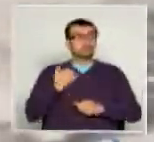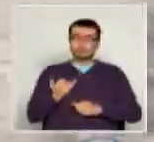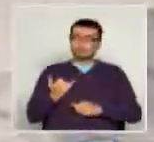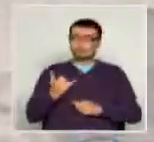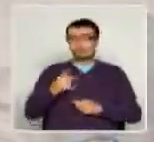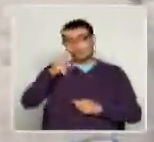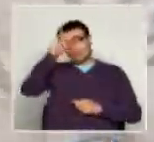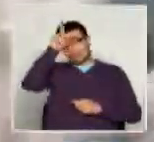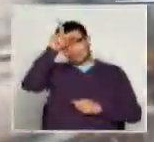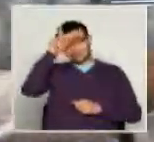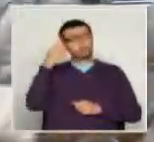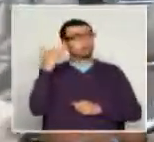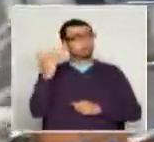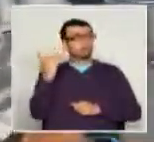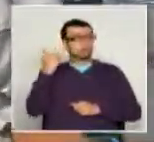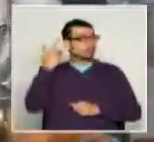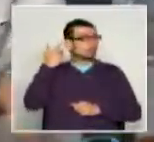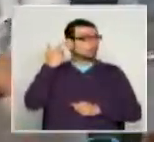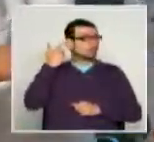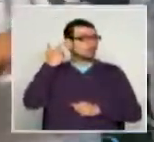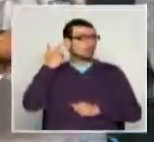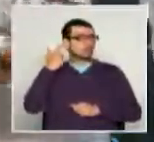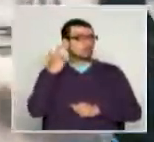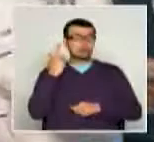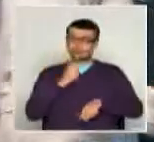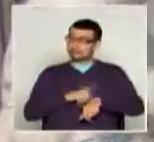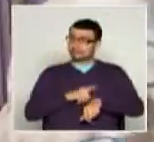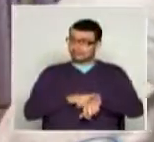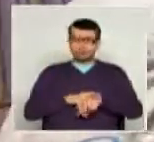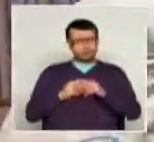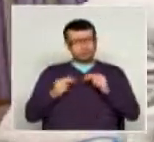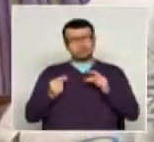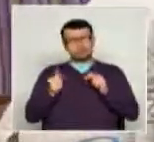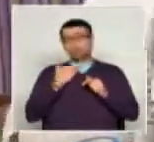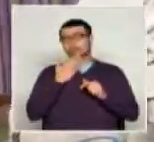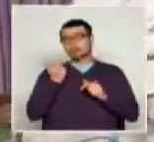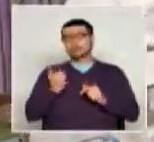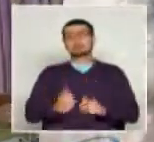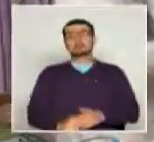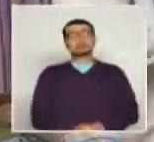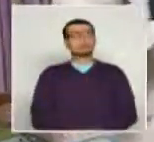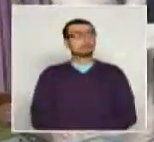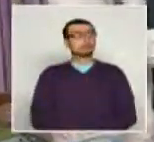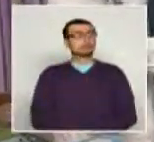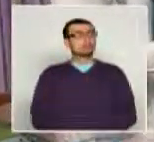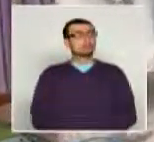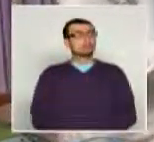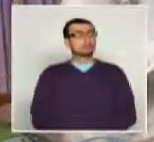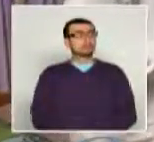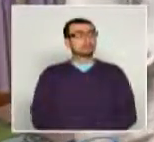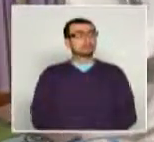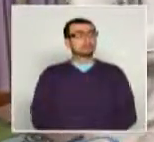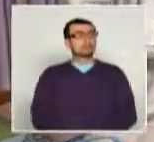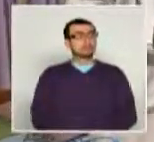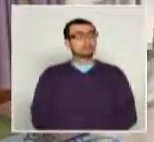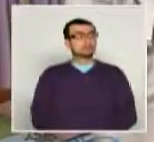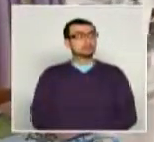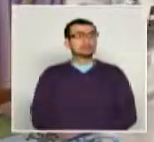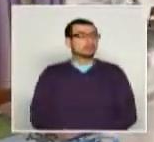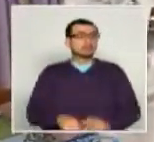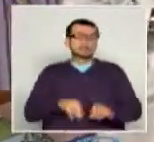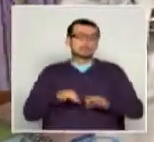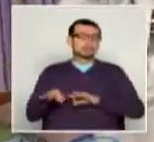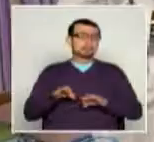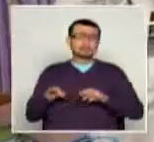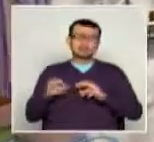alemán, y vamos a hacer por el tiempo, digamos, una ligera explicación de lo que